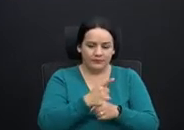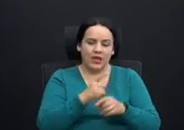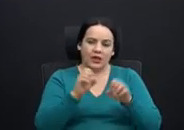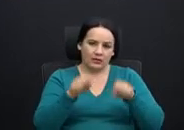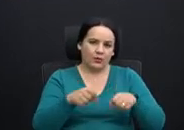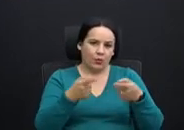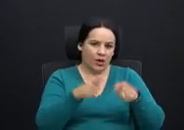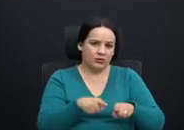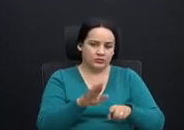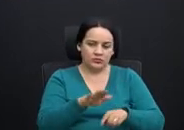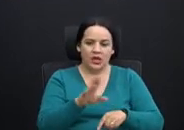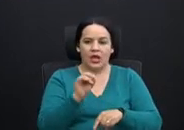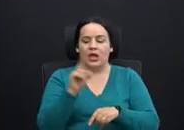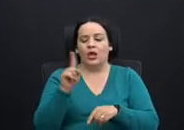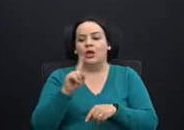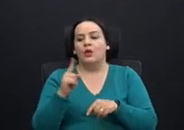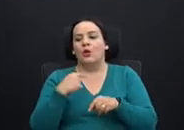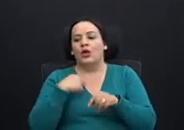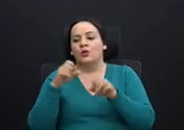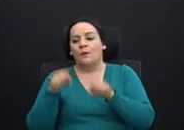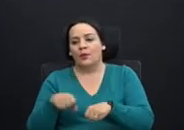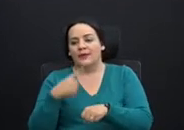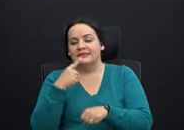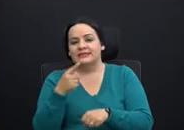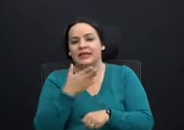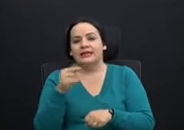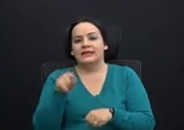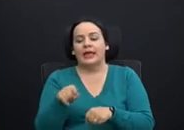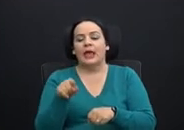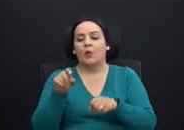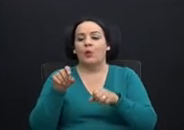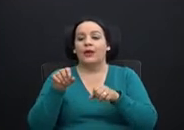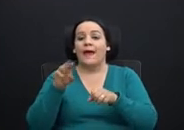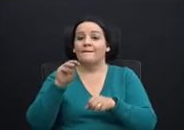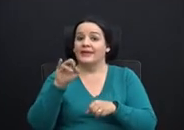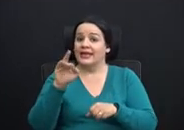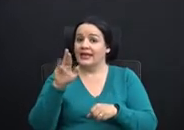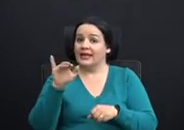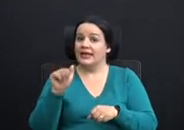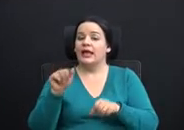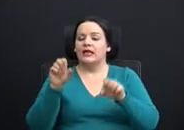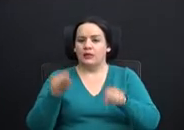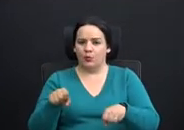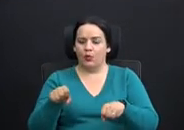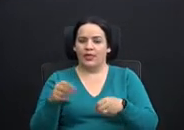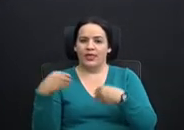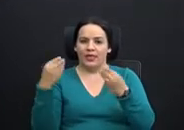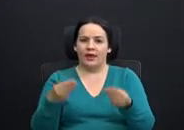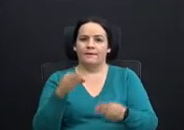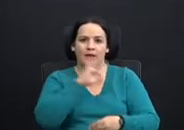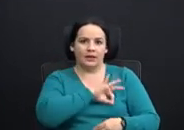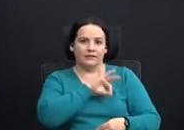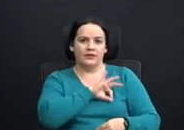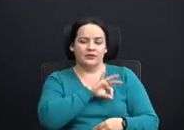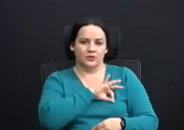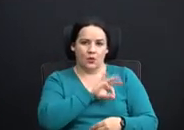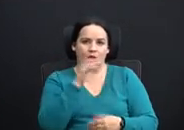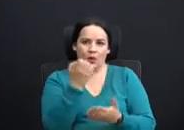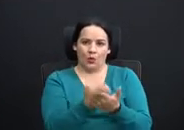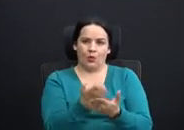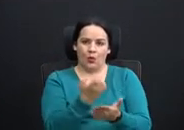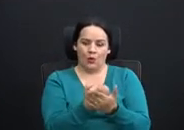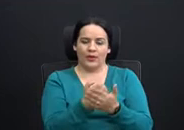minería que genere beneficio económico, que genere desarrollo social